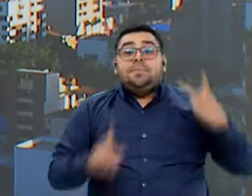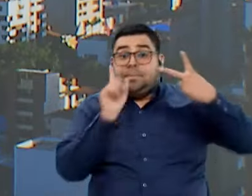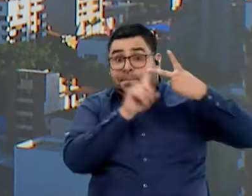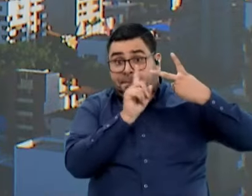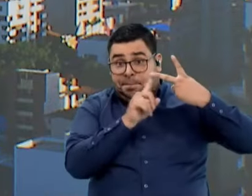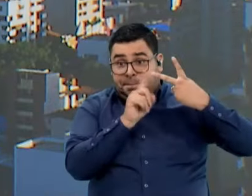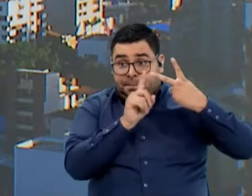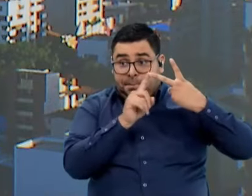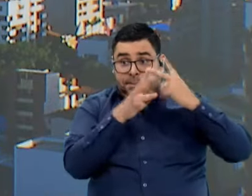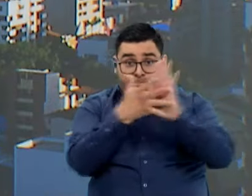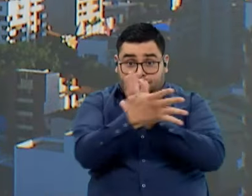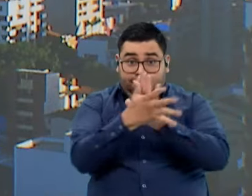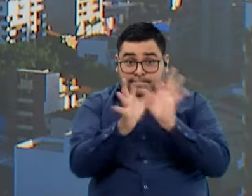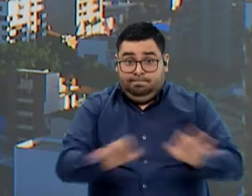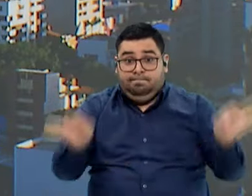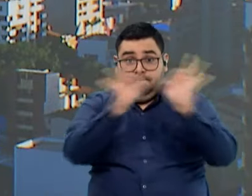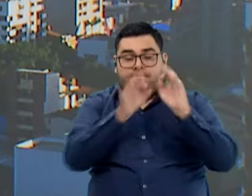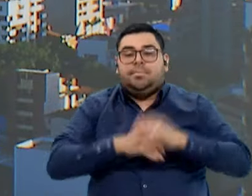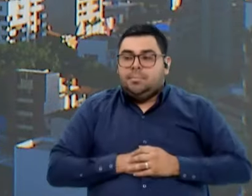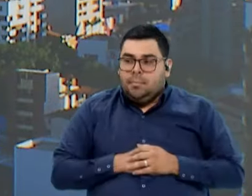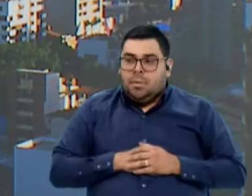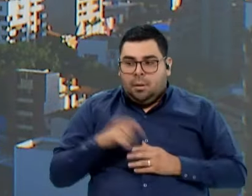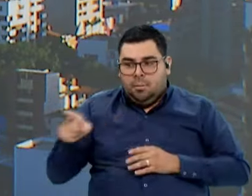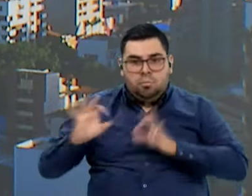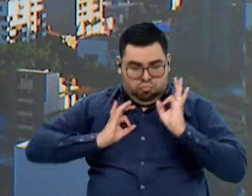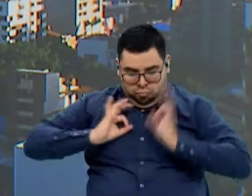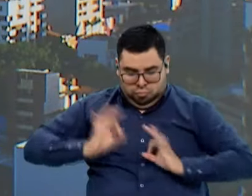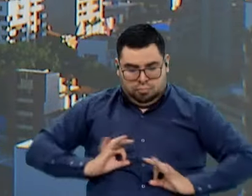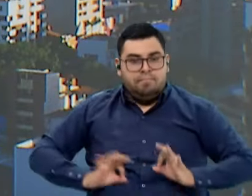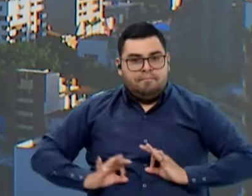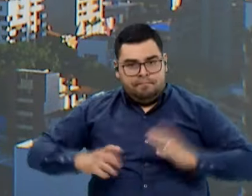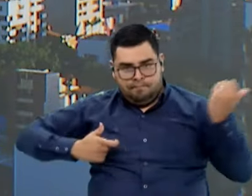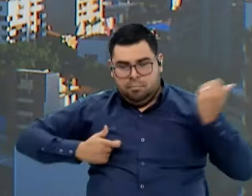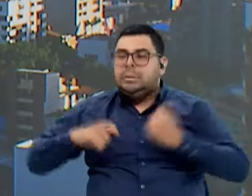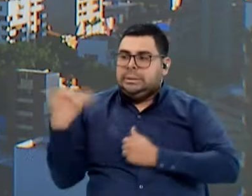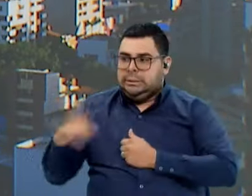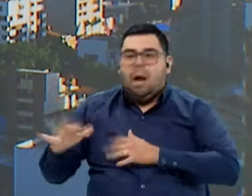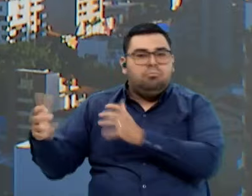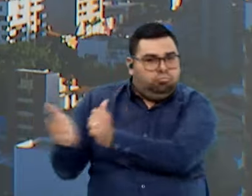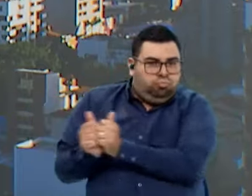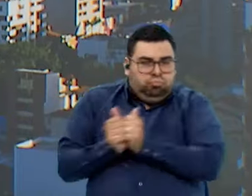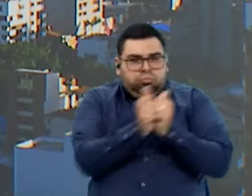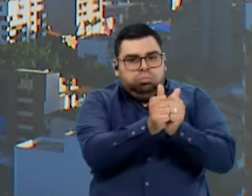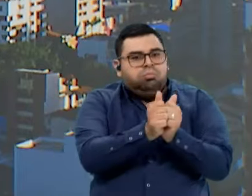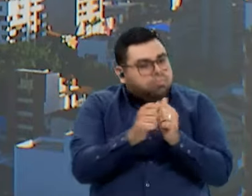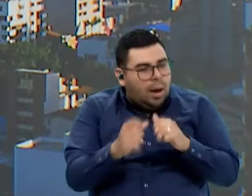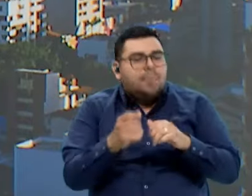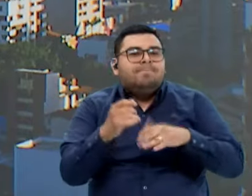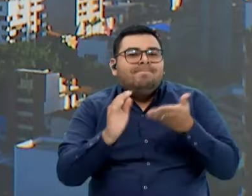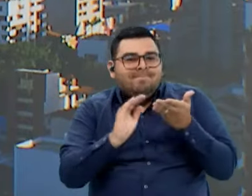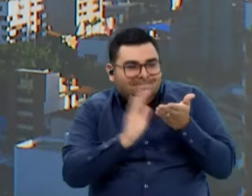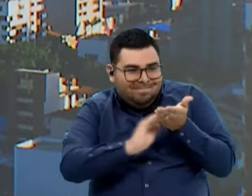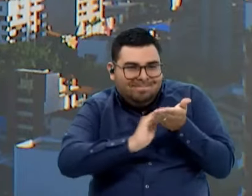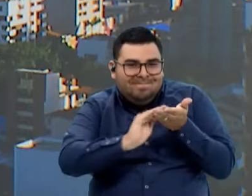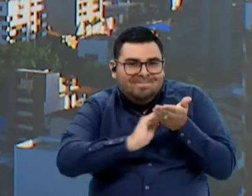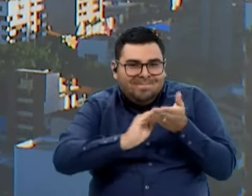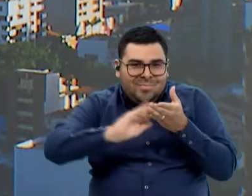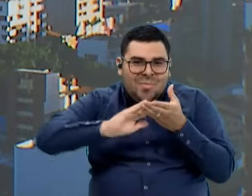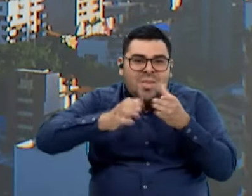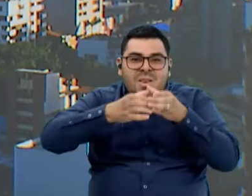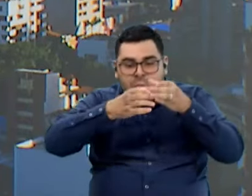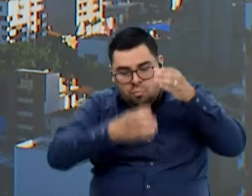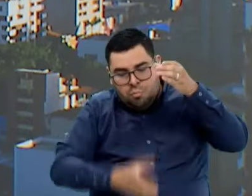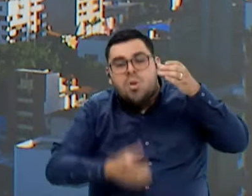Ejército Nacional haciendo mantenimiento de algunos pozos perforados existentes. Ya hicimos la visita de reconocimiento al municipio de Lebrija,